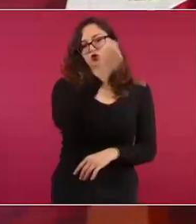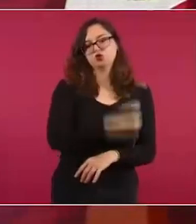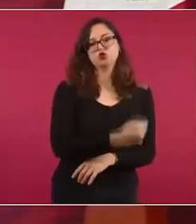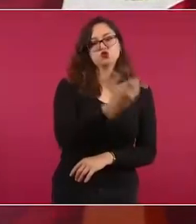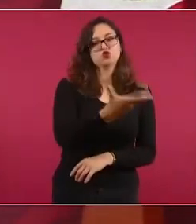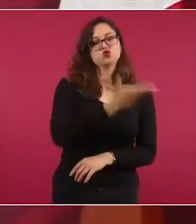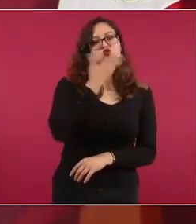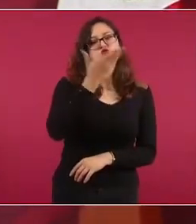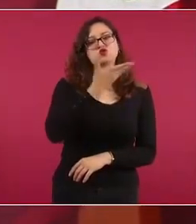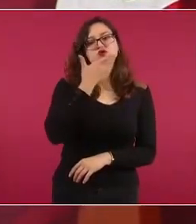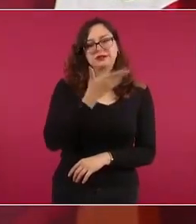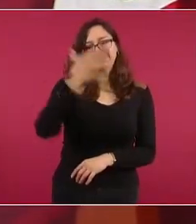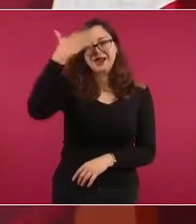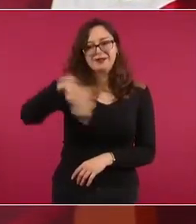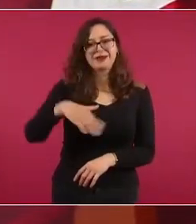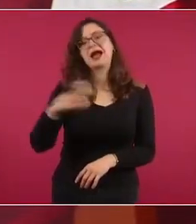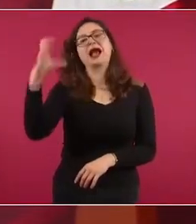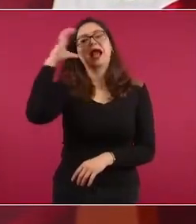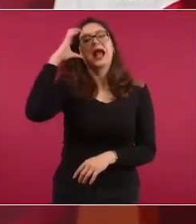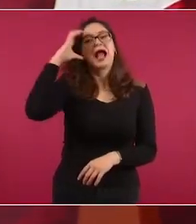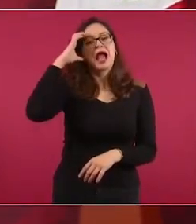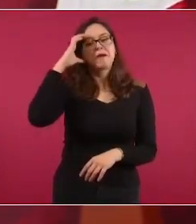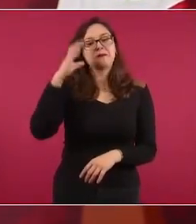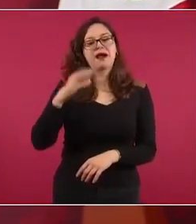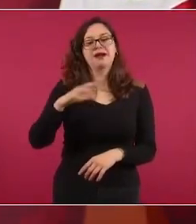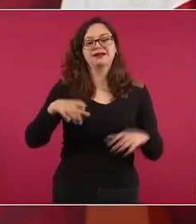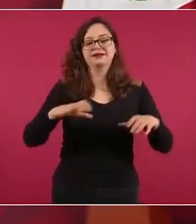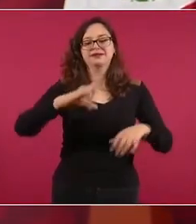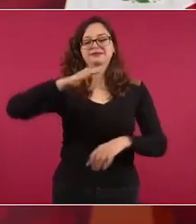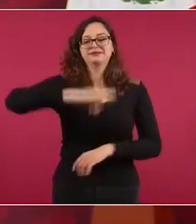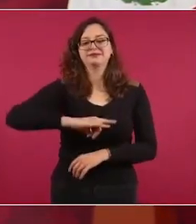está la cama y arriba la maca.